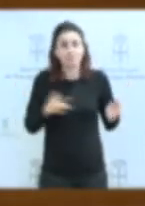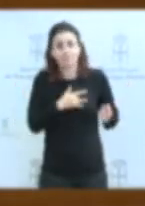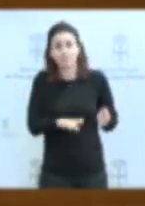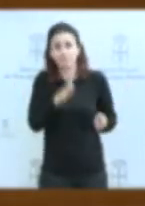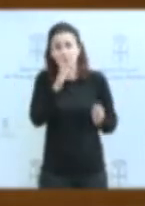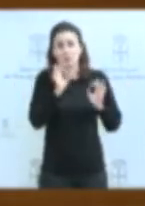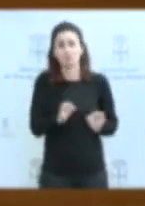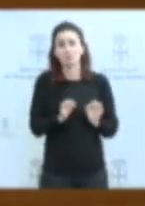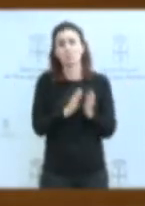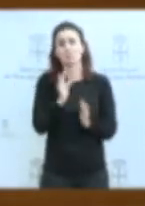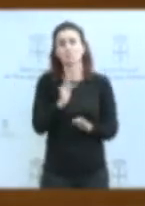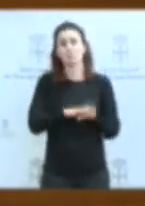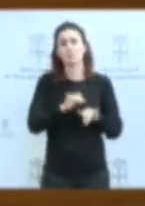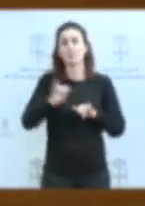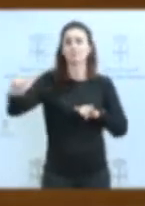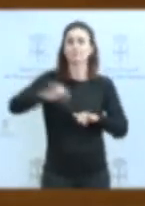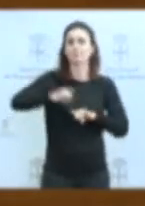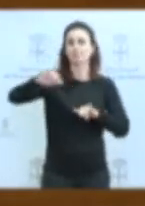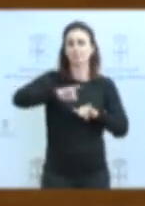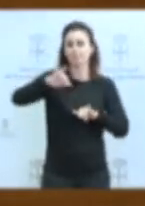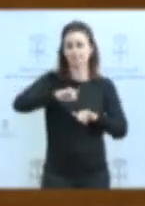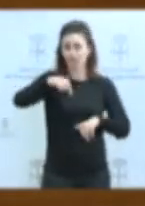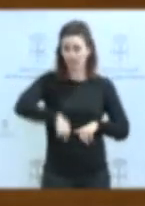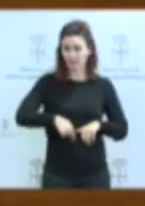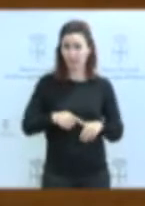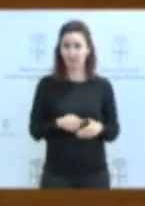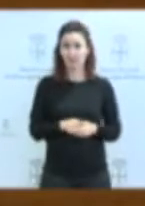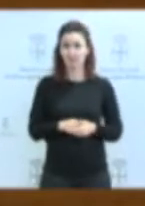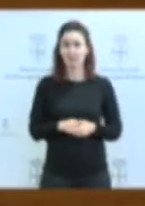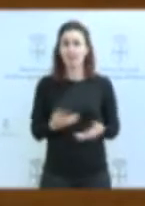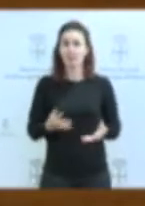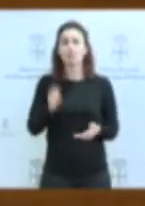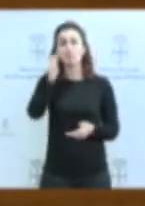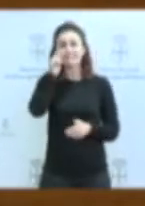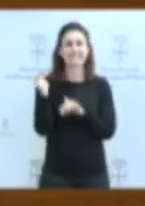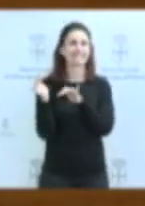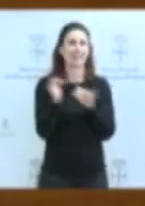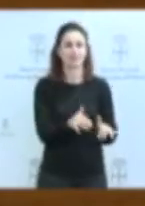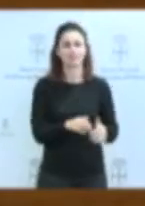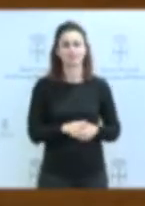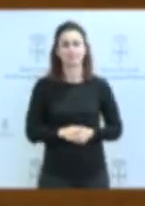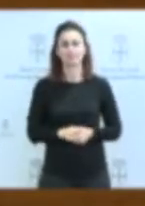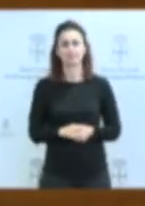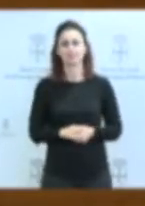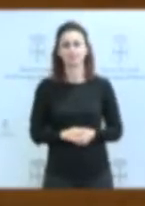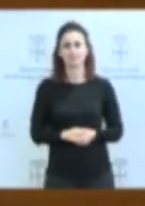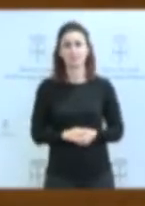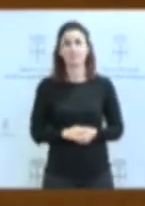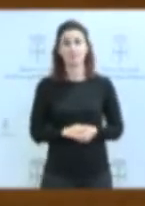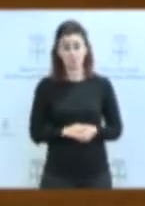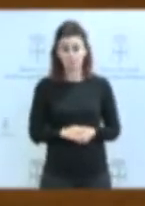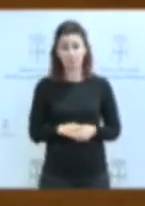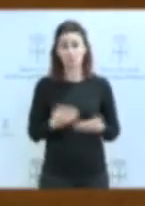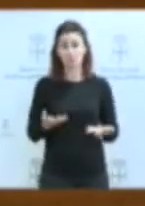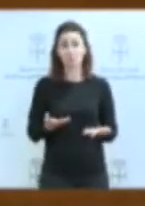Asturias, que entran y nos traen turistas. Bien. Ustedes acaban esos contratos, tanto el nacional como el internacional,